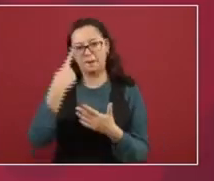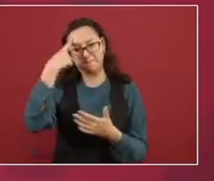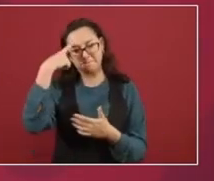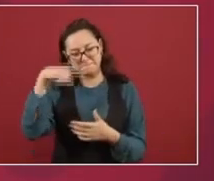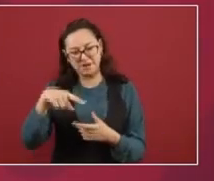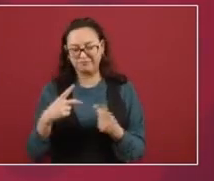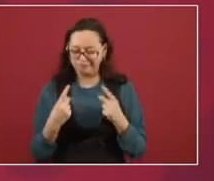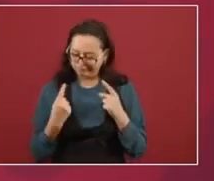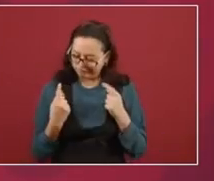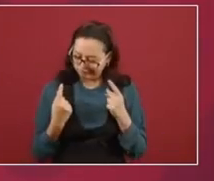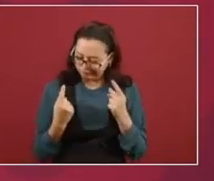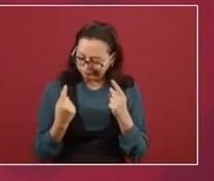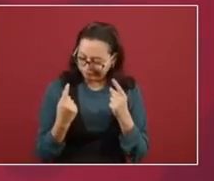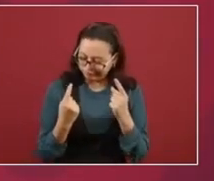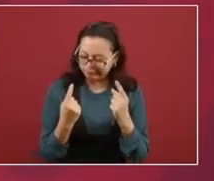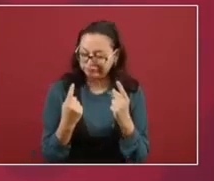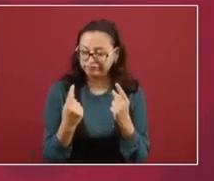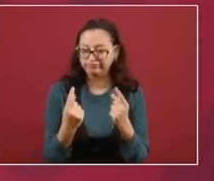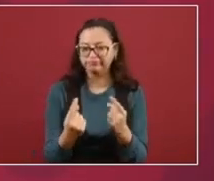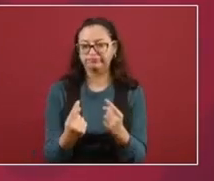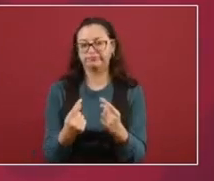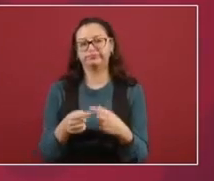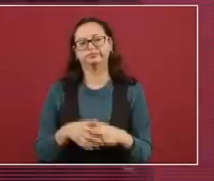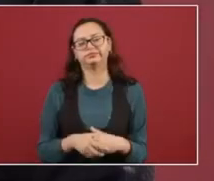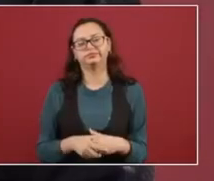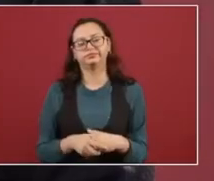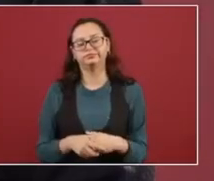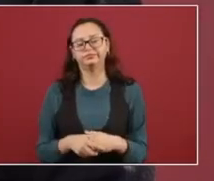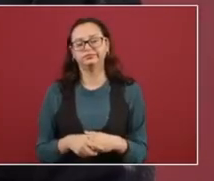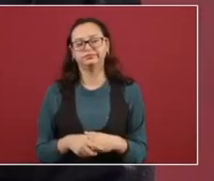se empiecen a